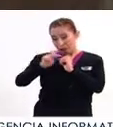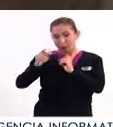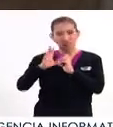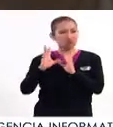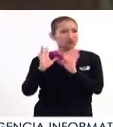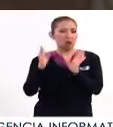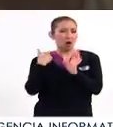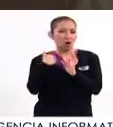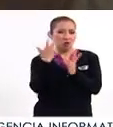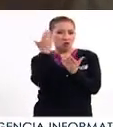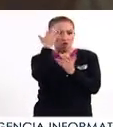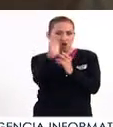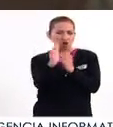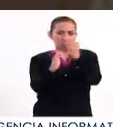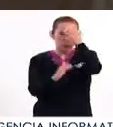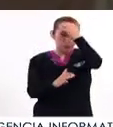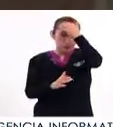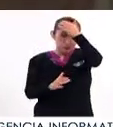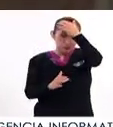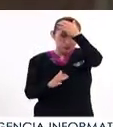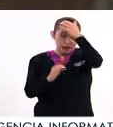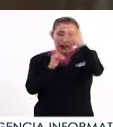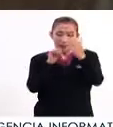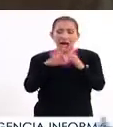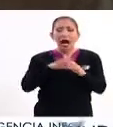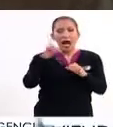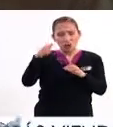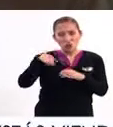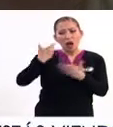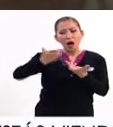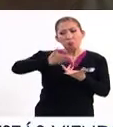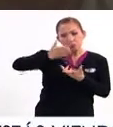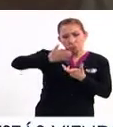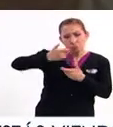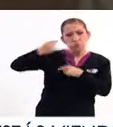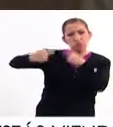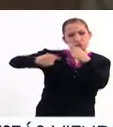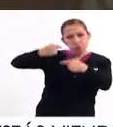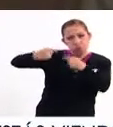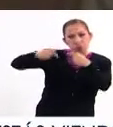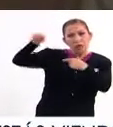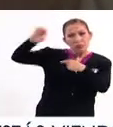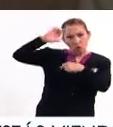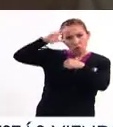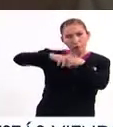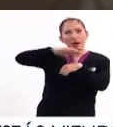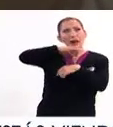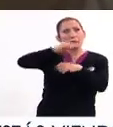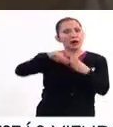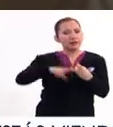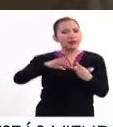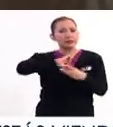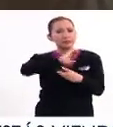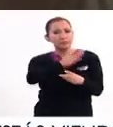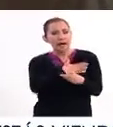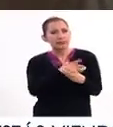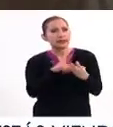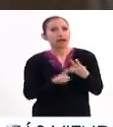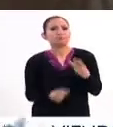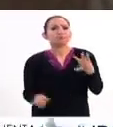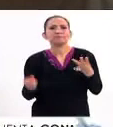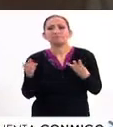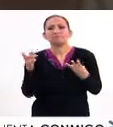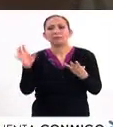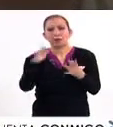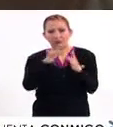en Alemania, en España, en Francia, de grabado popular, que viene desde